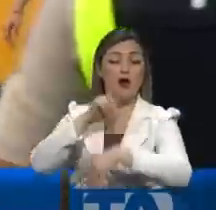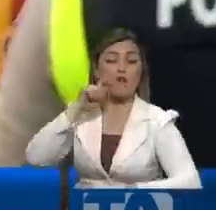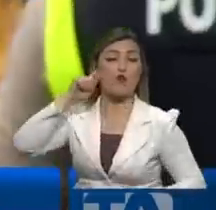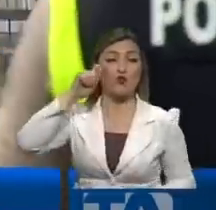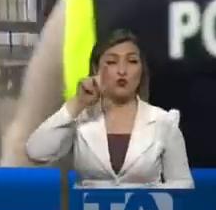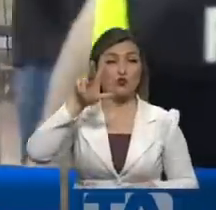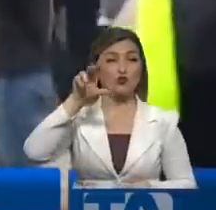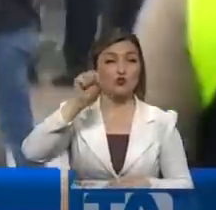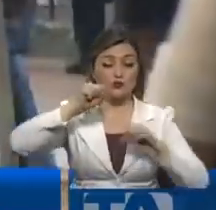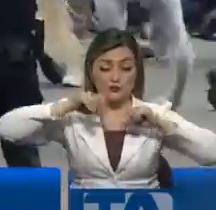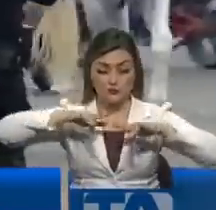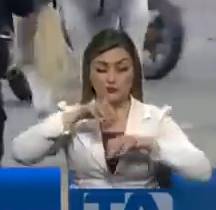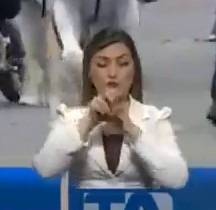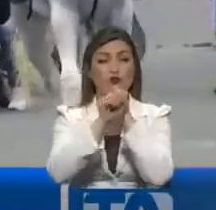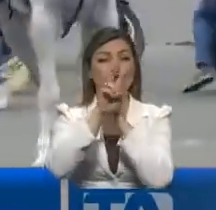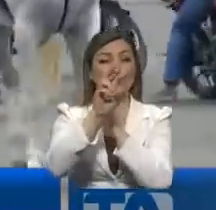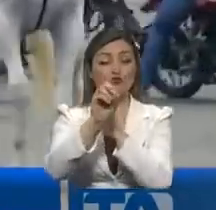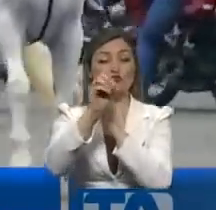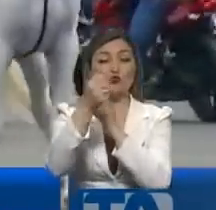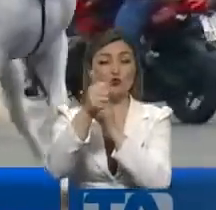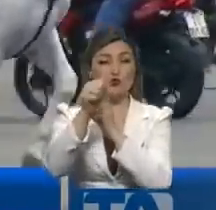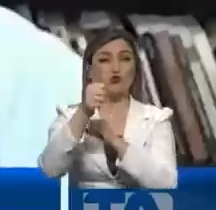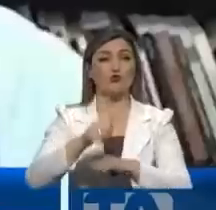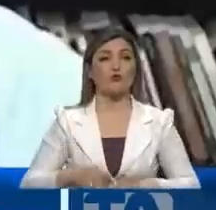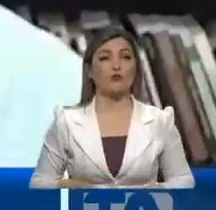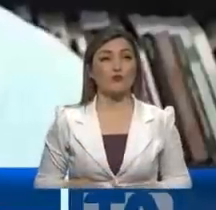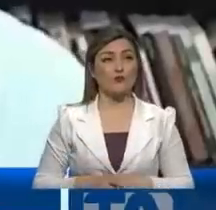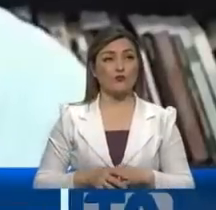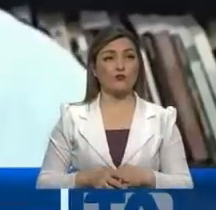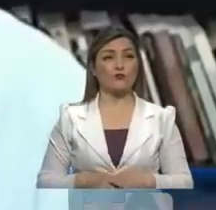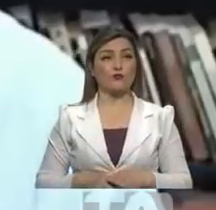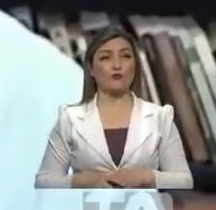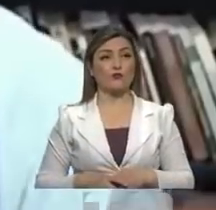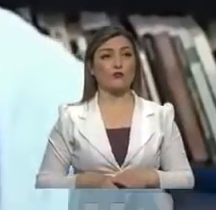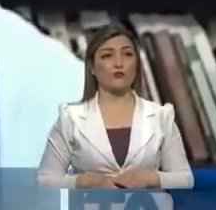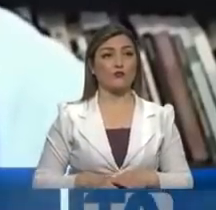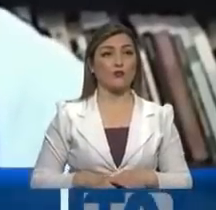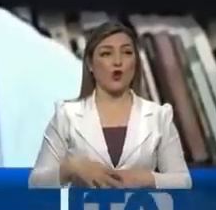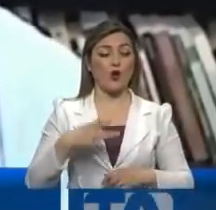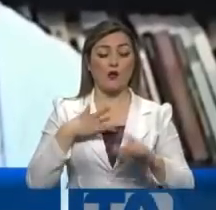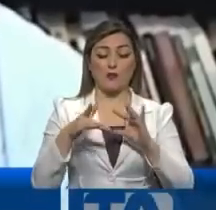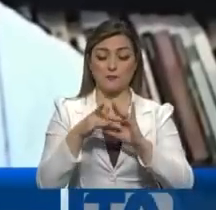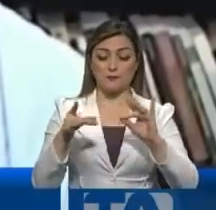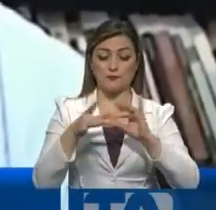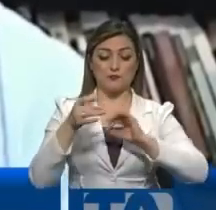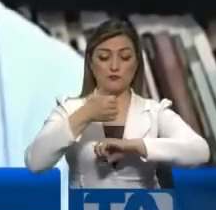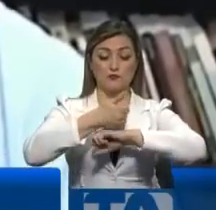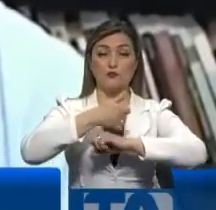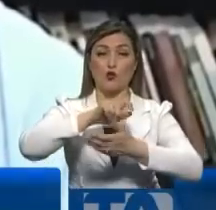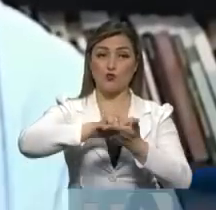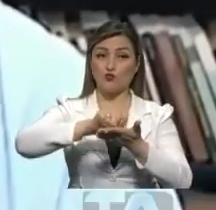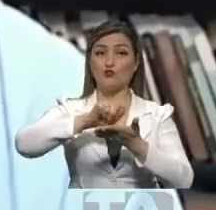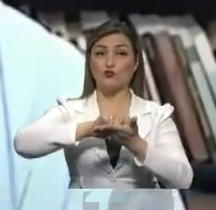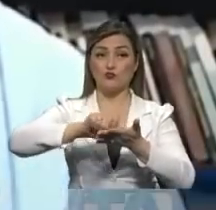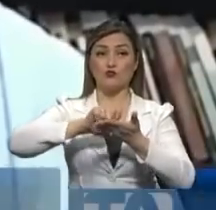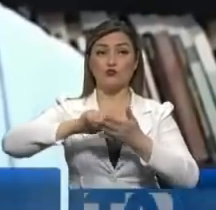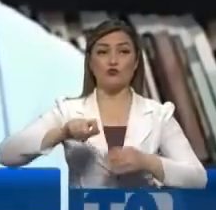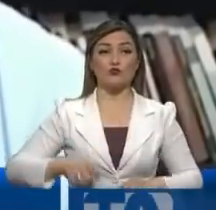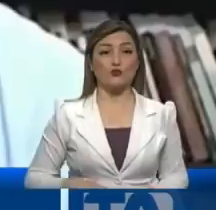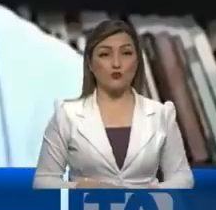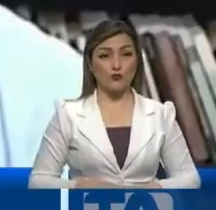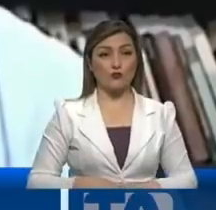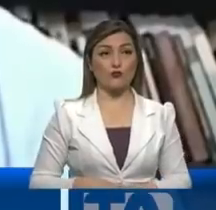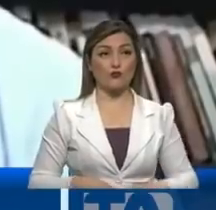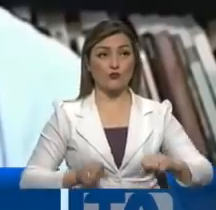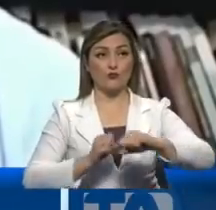del 30 de septiembre de 2010. Yo escribí mi artículo, si usted lo lee con cuidado, para